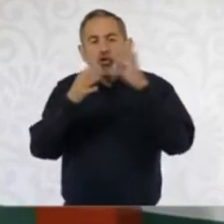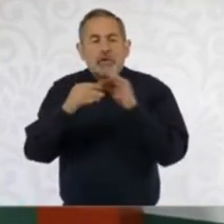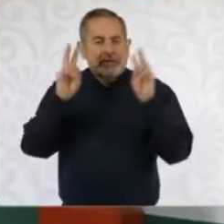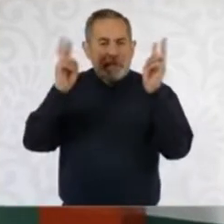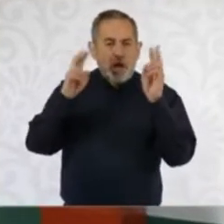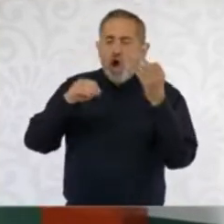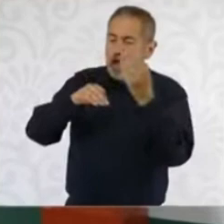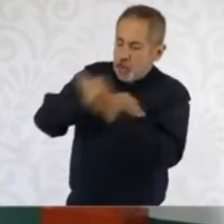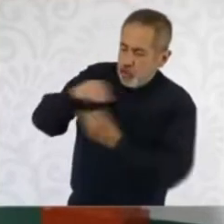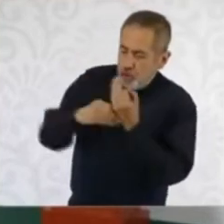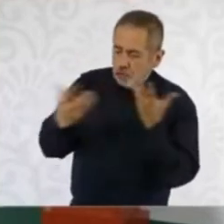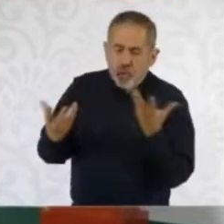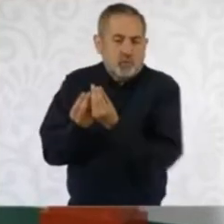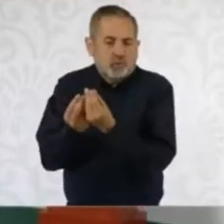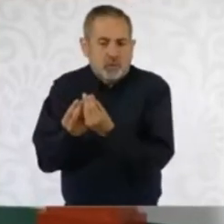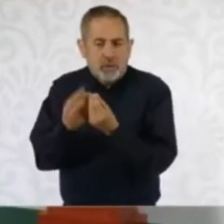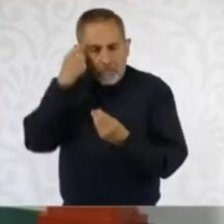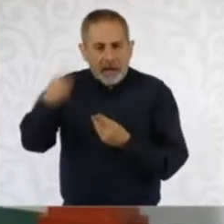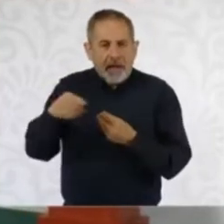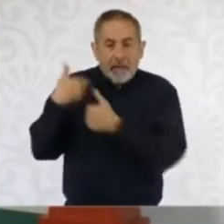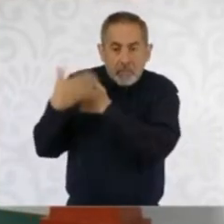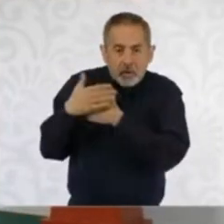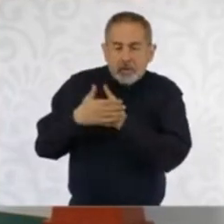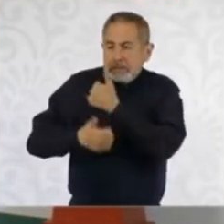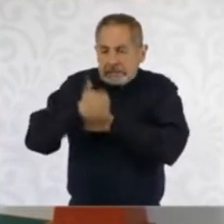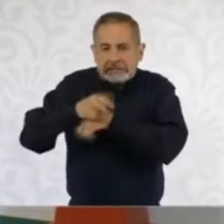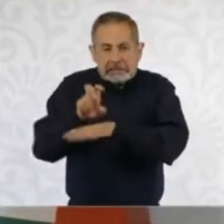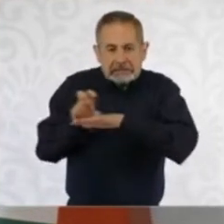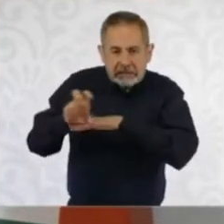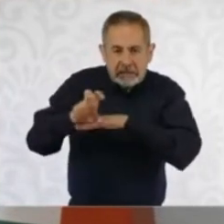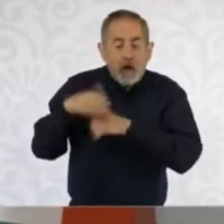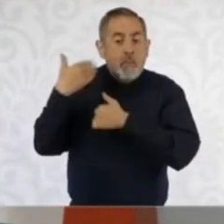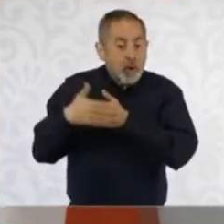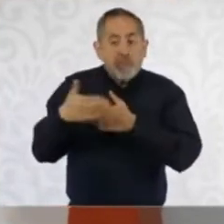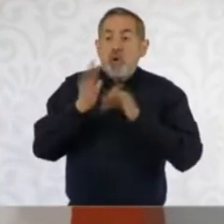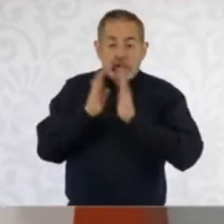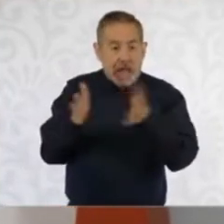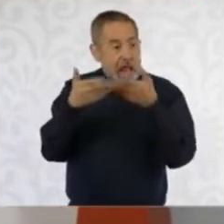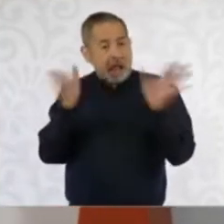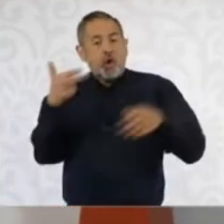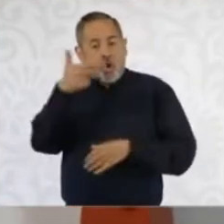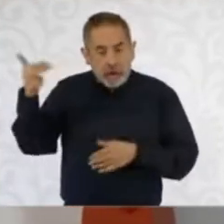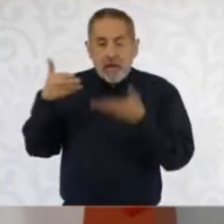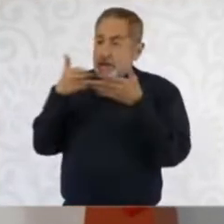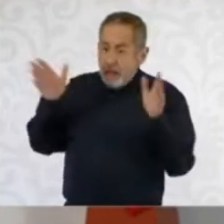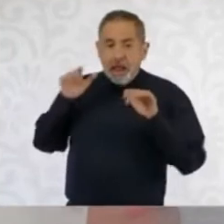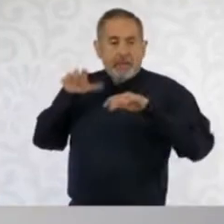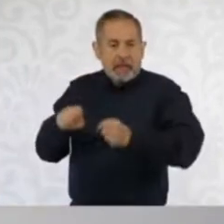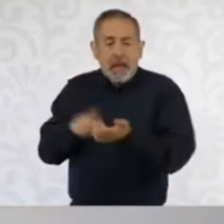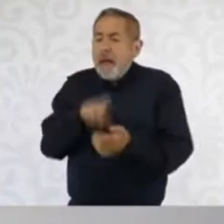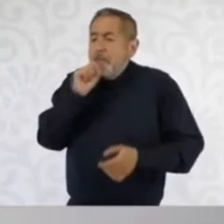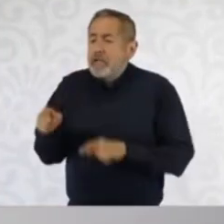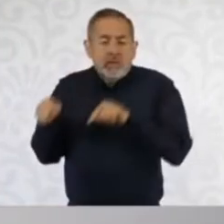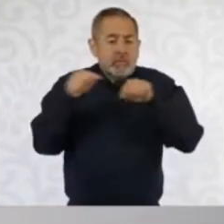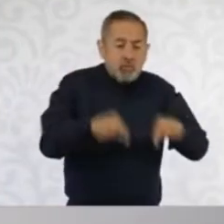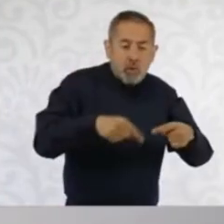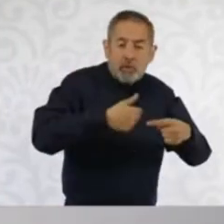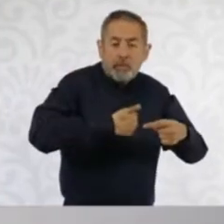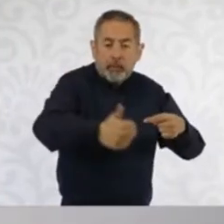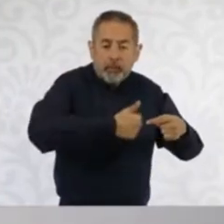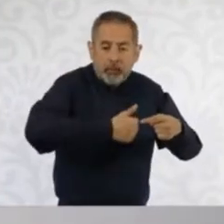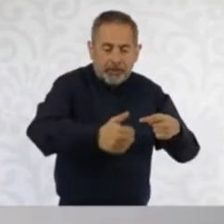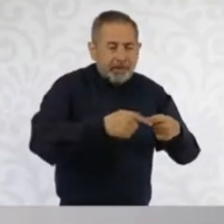juntos para visitar el Tren Maya. Ya se van a abrir los hoteles, entonces igual con el interoceánico. El interoceánico,